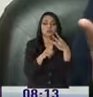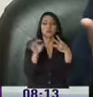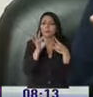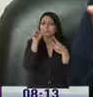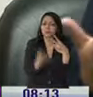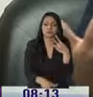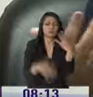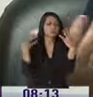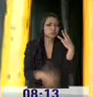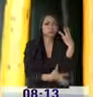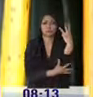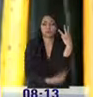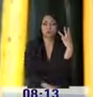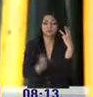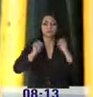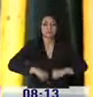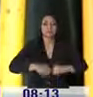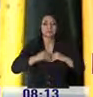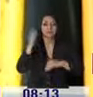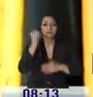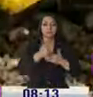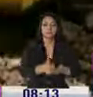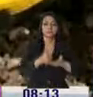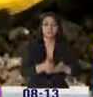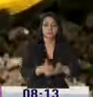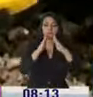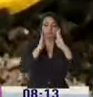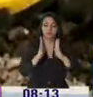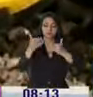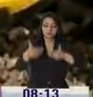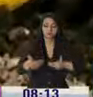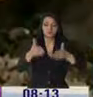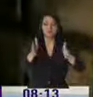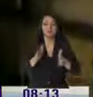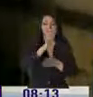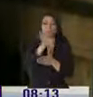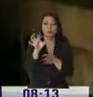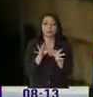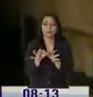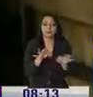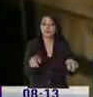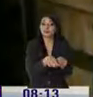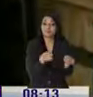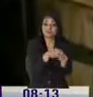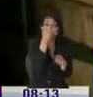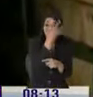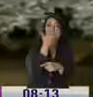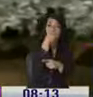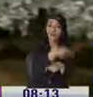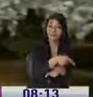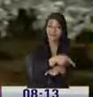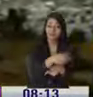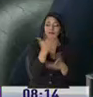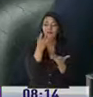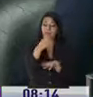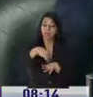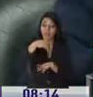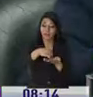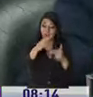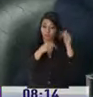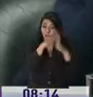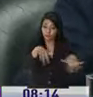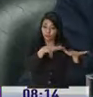de extrema pobreza. Serán viviendas de 50 metros, bajo el modelo utilizado en Manabí y Esmeraldas durante la reconstrucción.